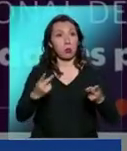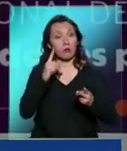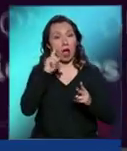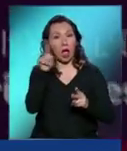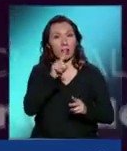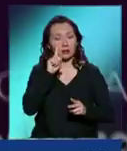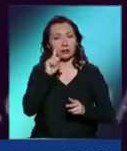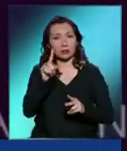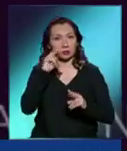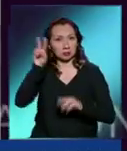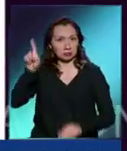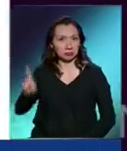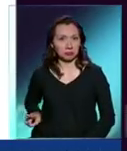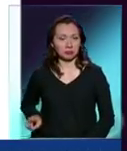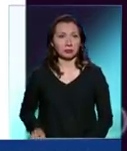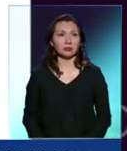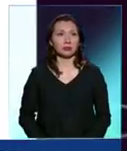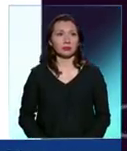esta.